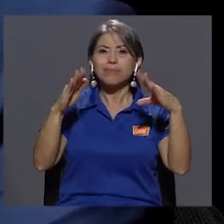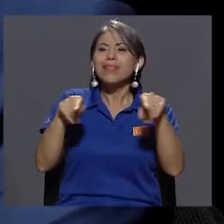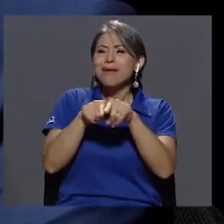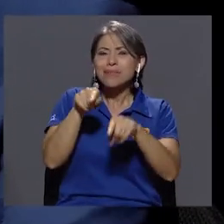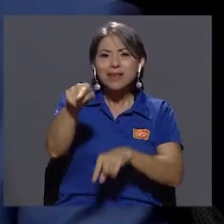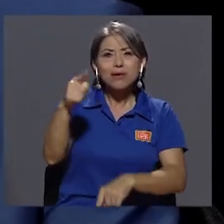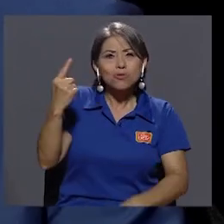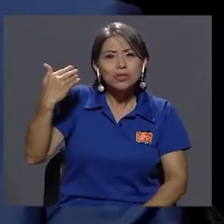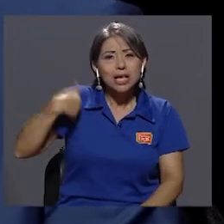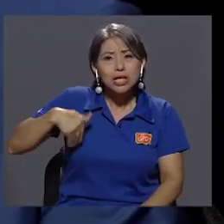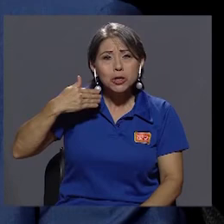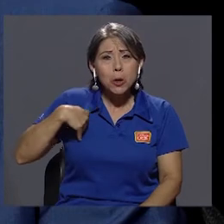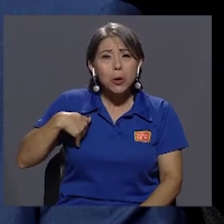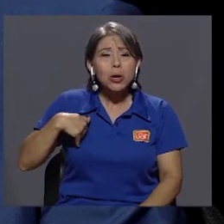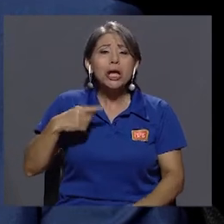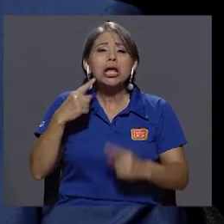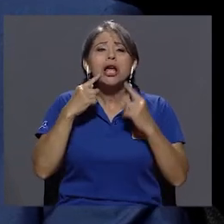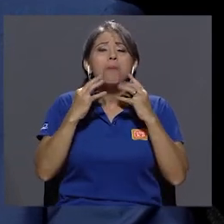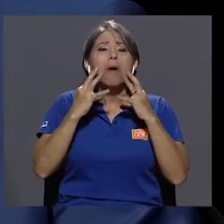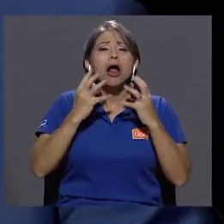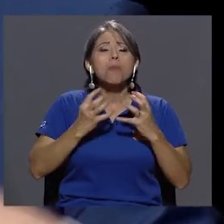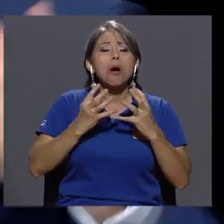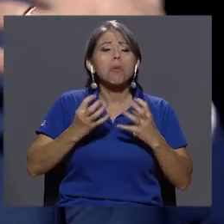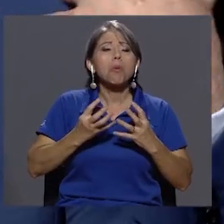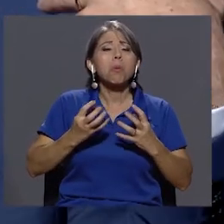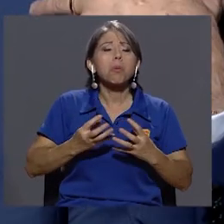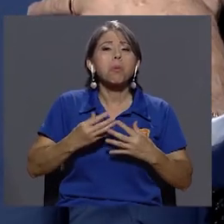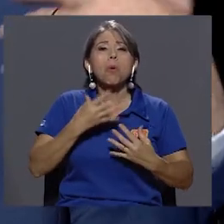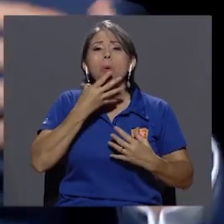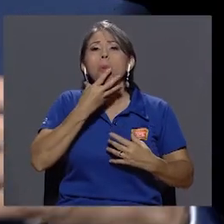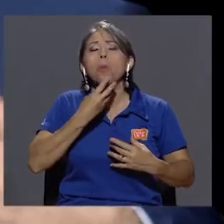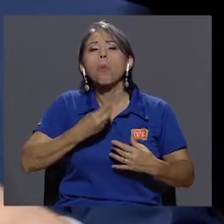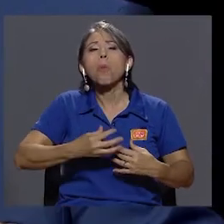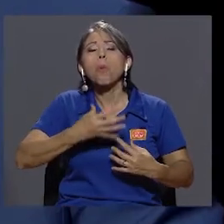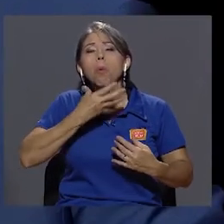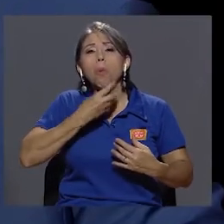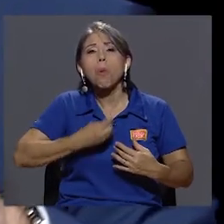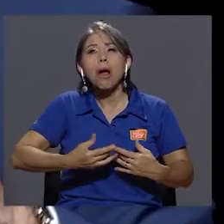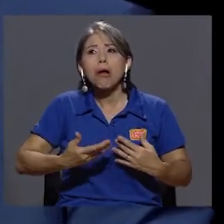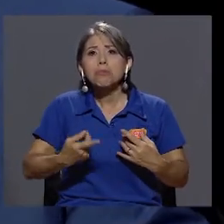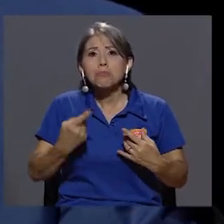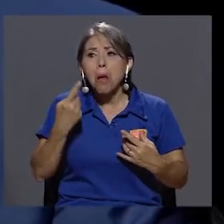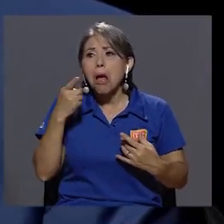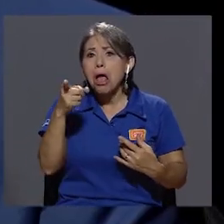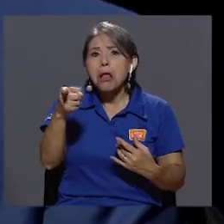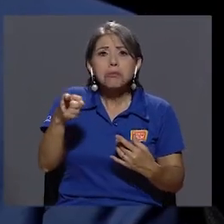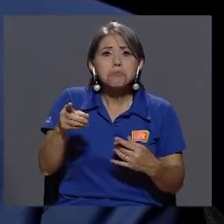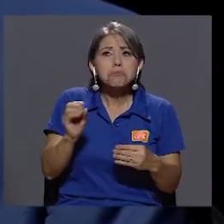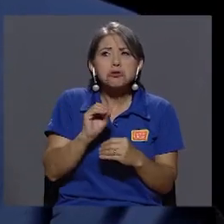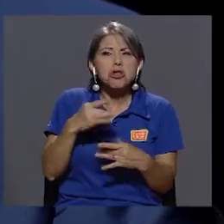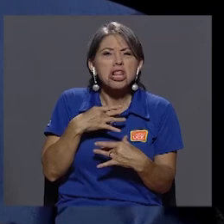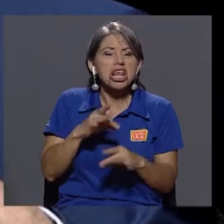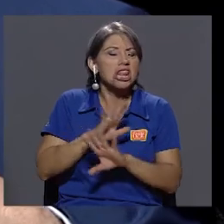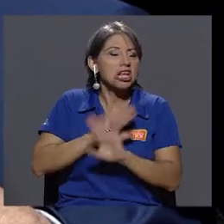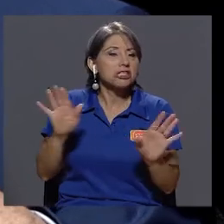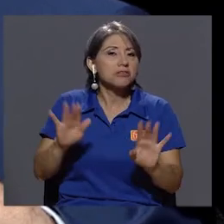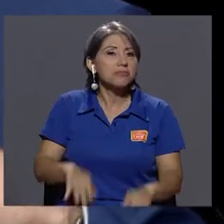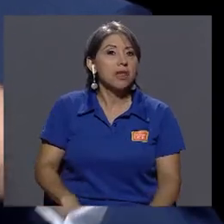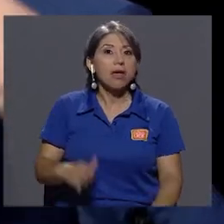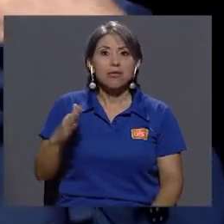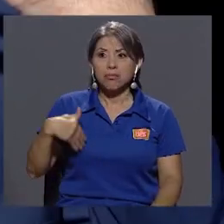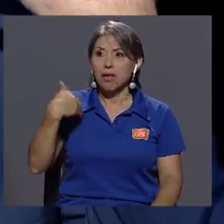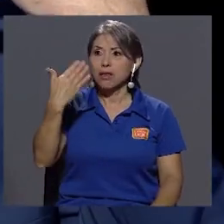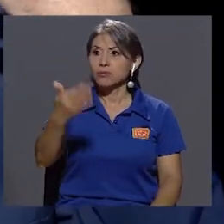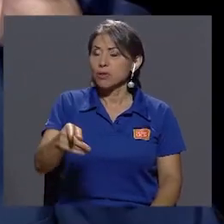un señor que desea o la barba larguísima el cabello larguísimo y no tenía ningún interés y de repente viene